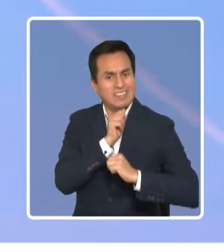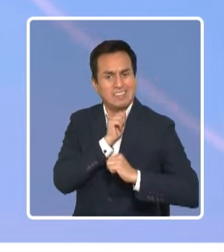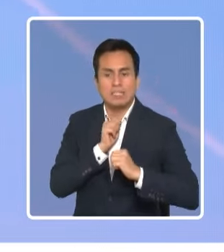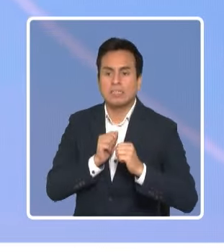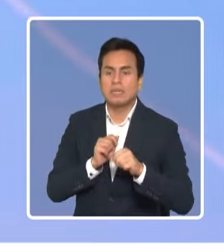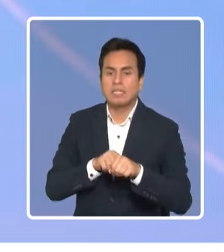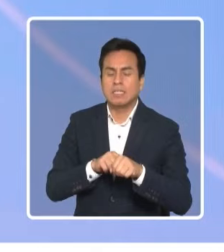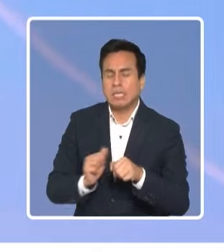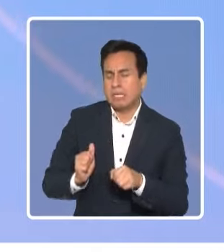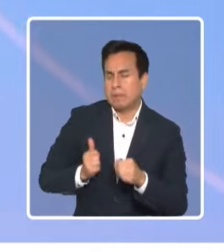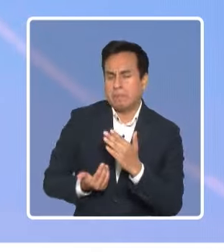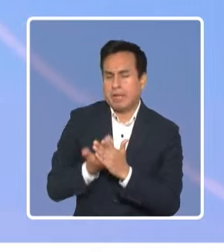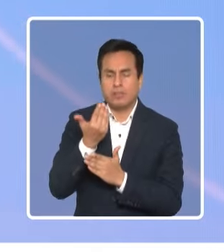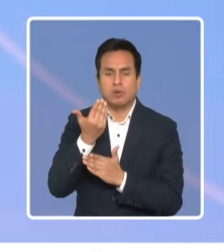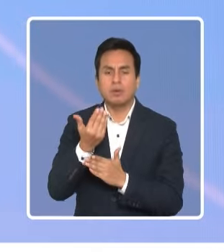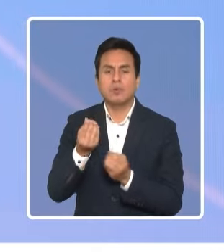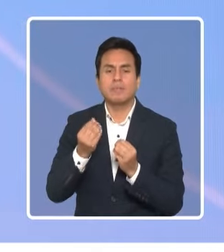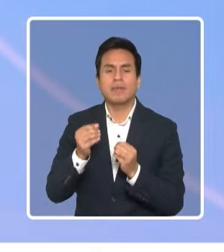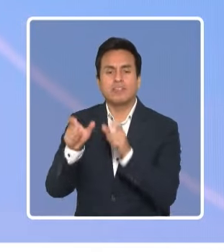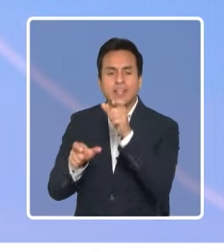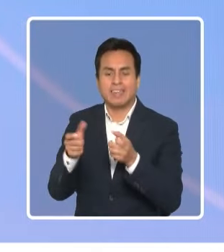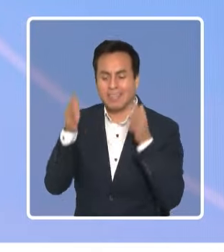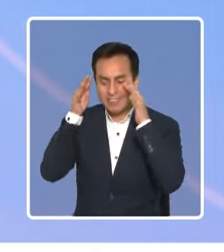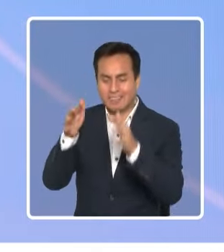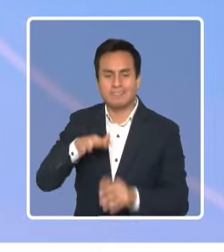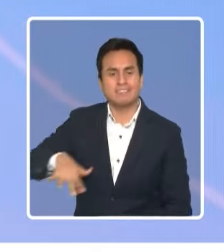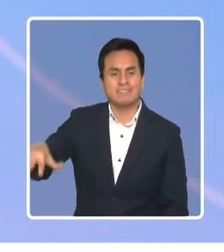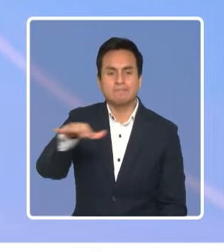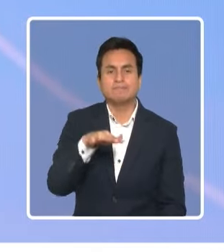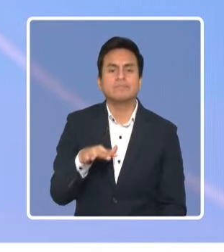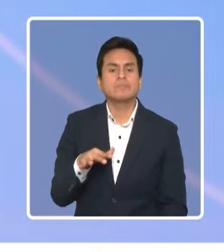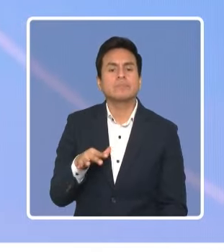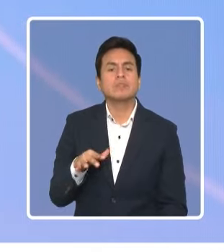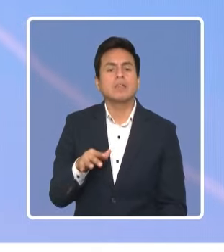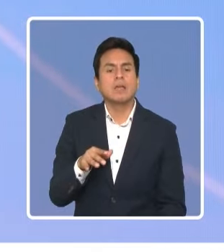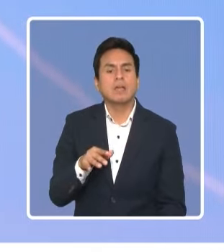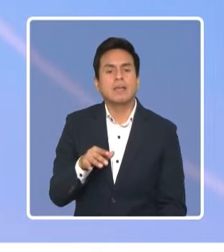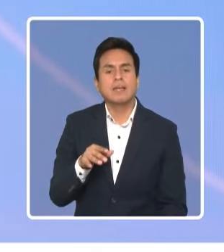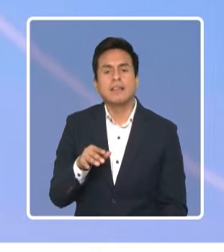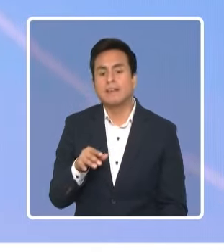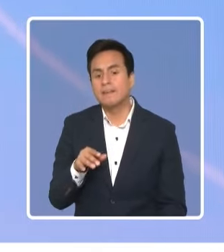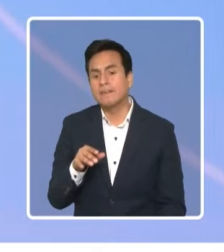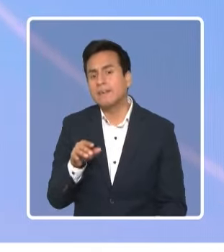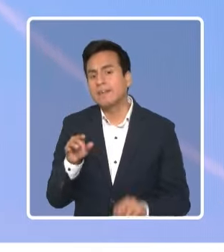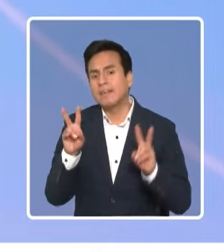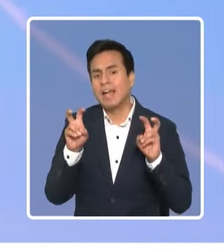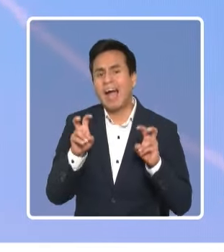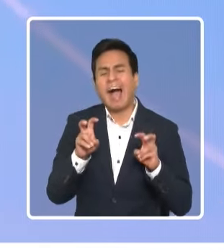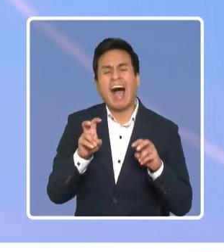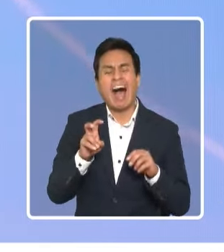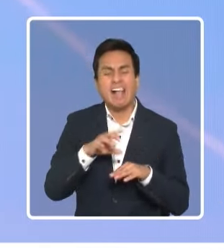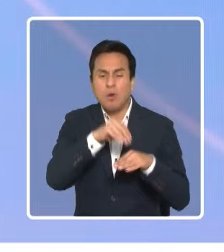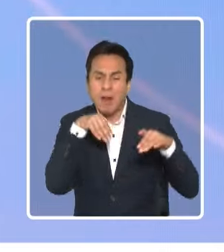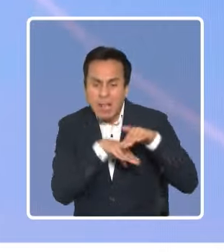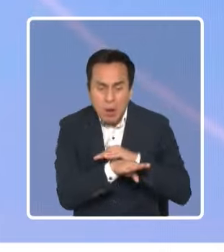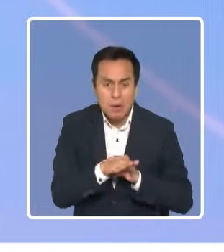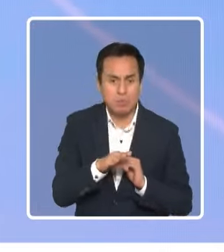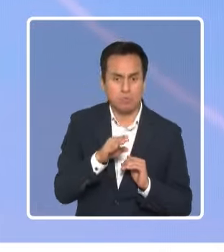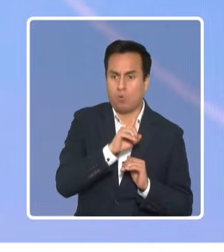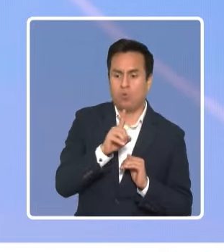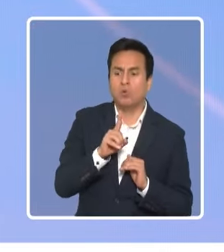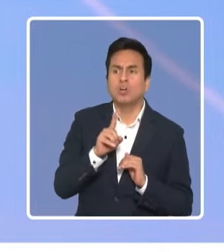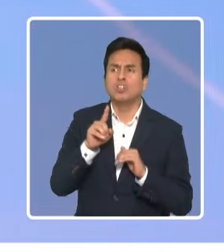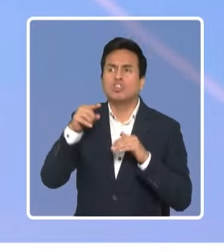desde temprano, por el bien de nuestra gente. No podemos esconder la verdad bajo la alfombra y vivir siempre